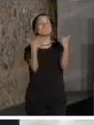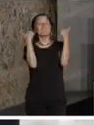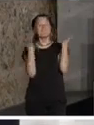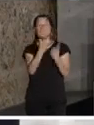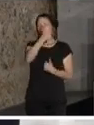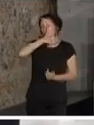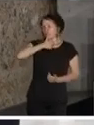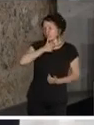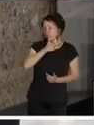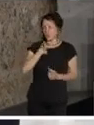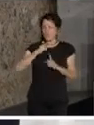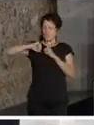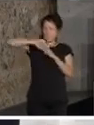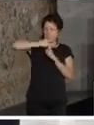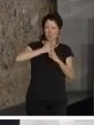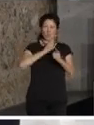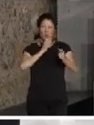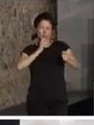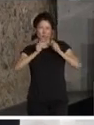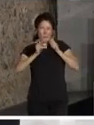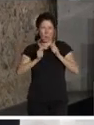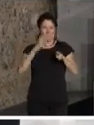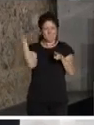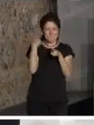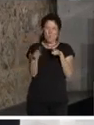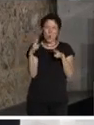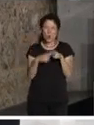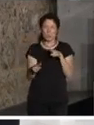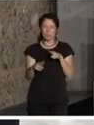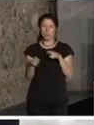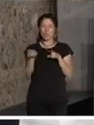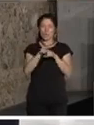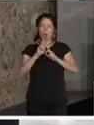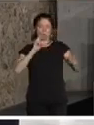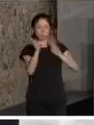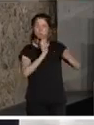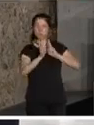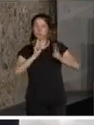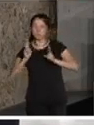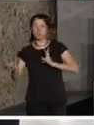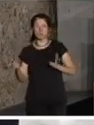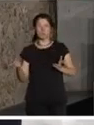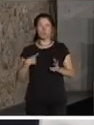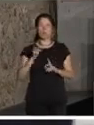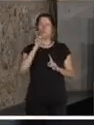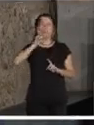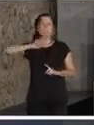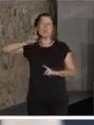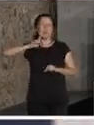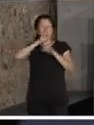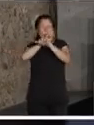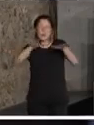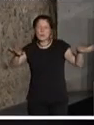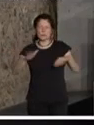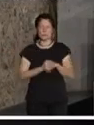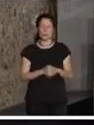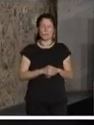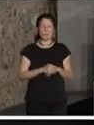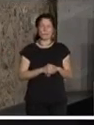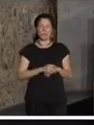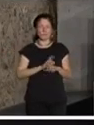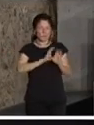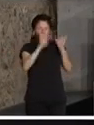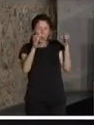resistir la presión mediática política de esos reaccionarios que sueltan bulos que sueltan mentiras que